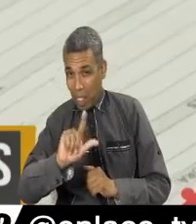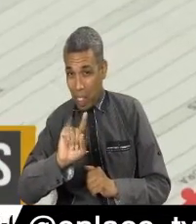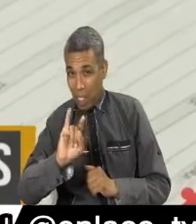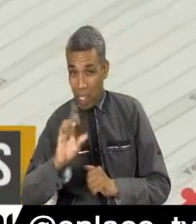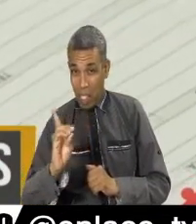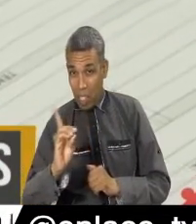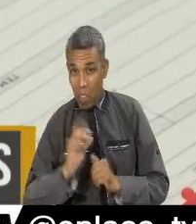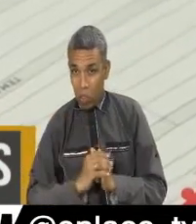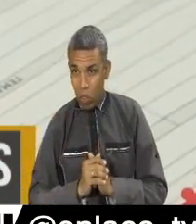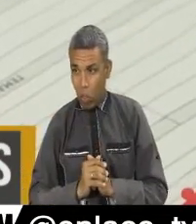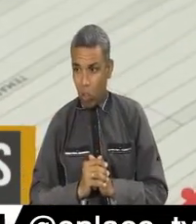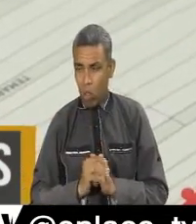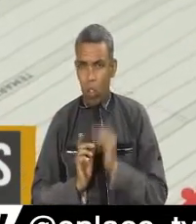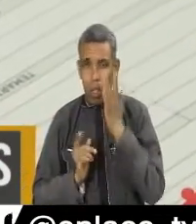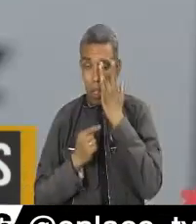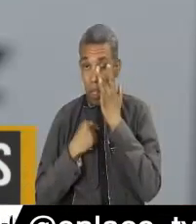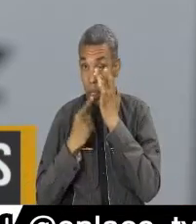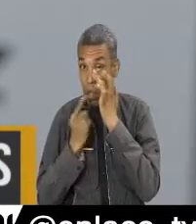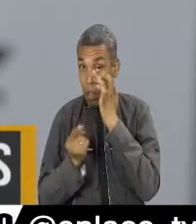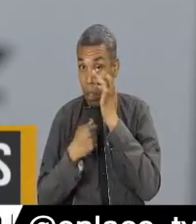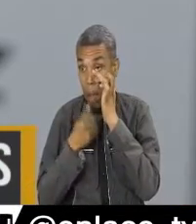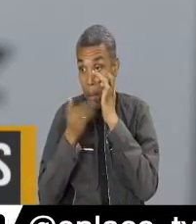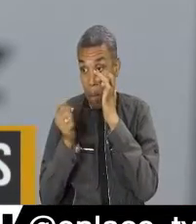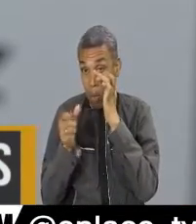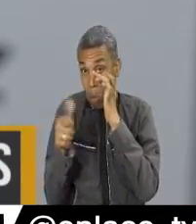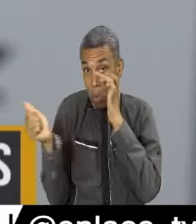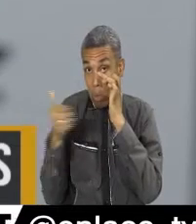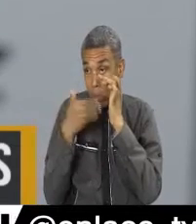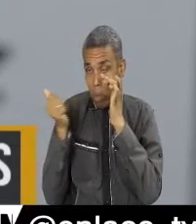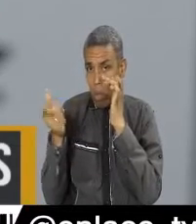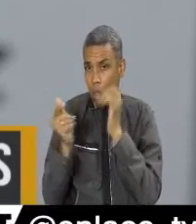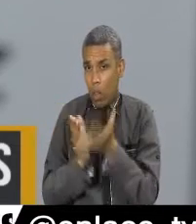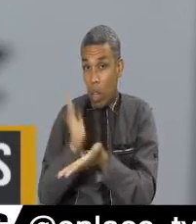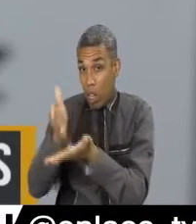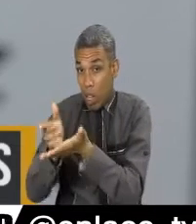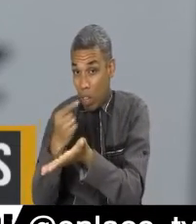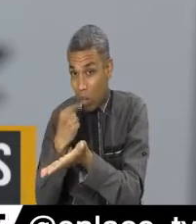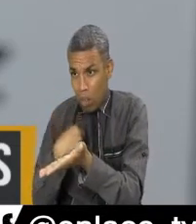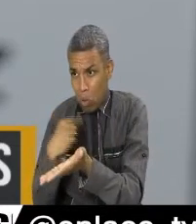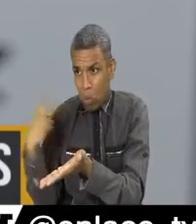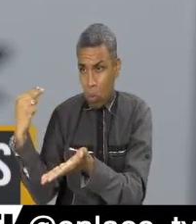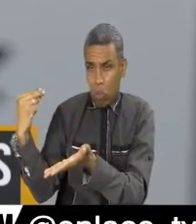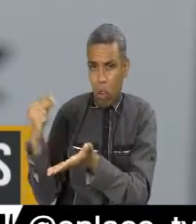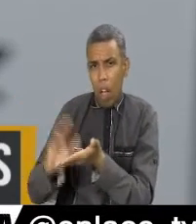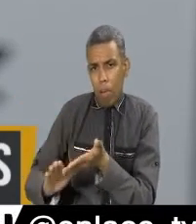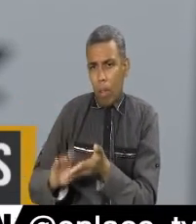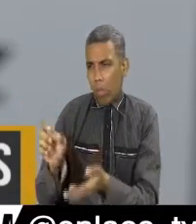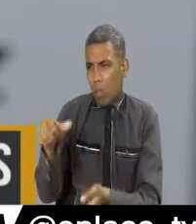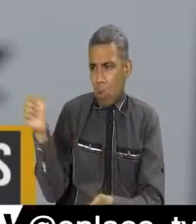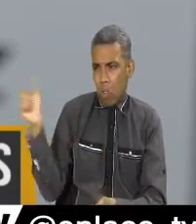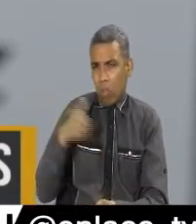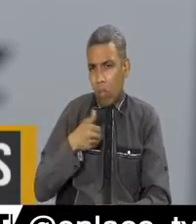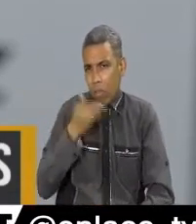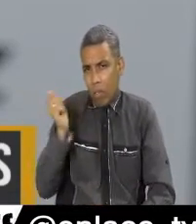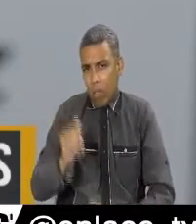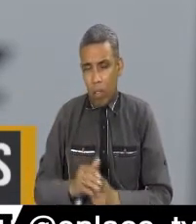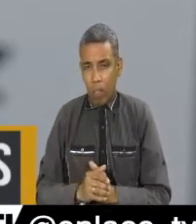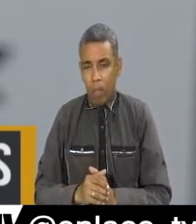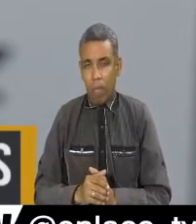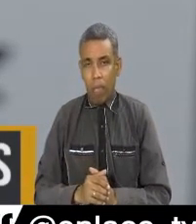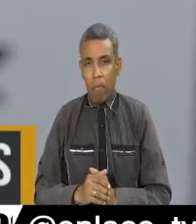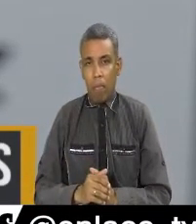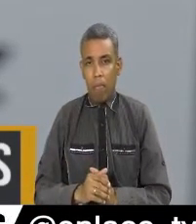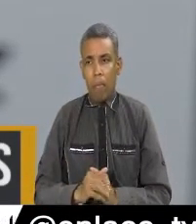entregaron, Jerry lo utilice en otro lugar. Emdi me dijo que no me podían solucionar nada, que era por particular. Cuando yo me fui a preguntar